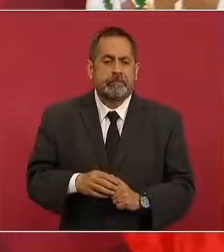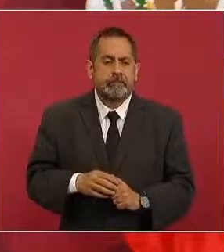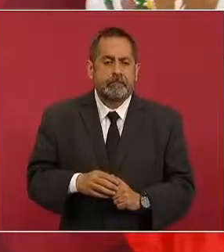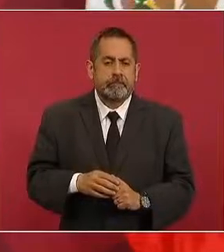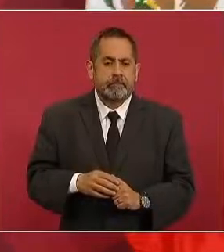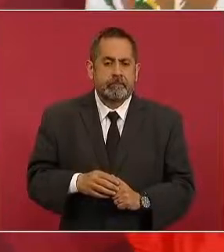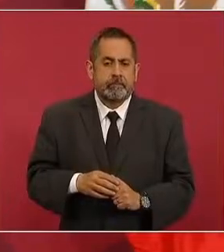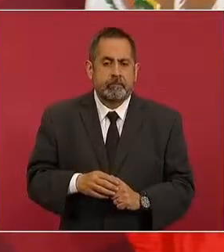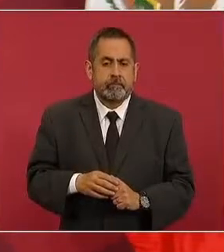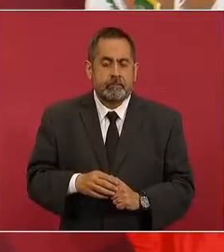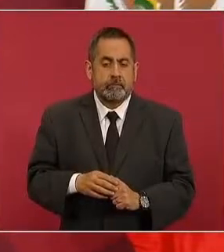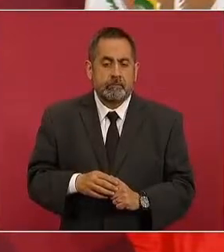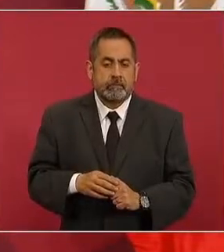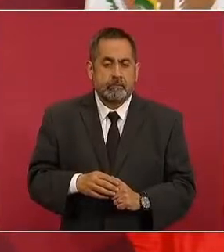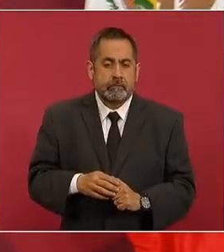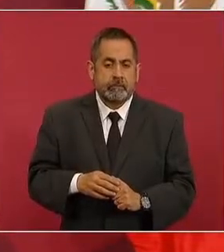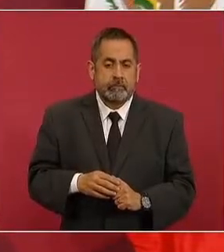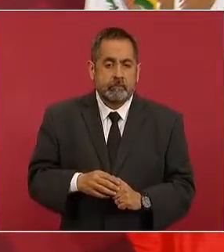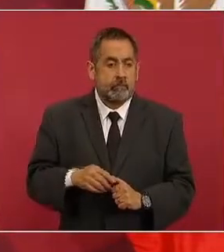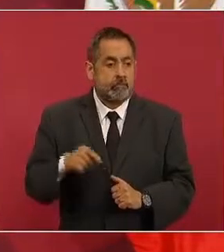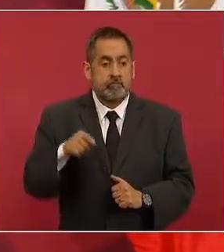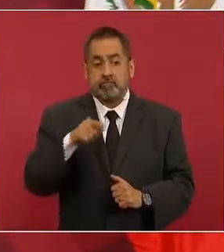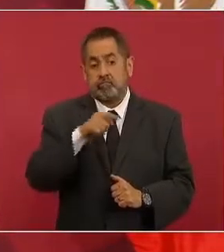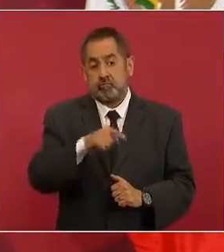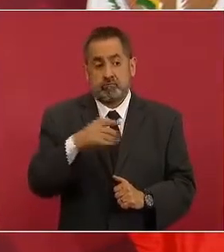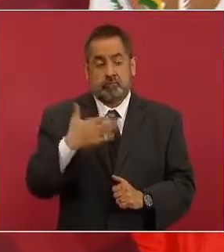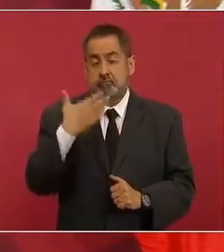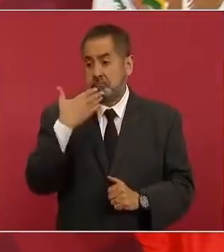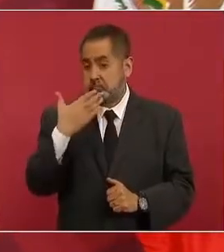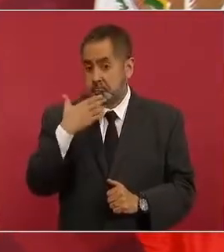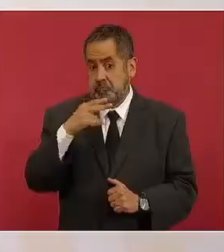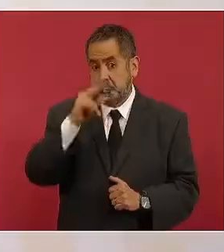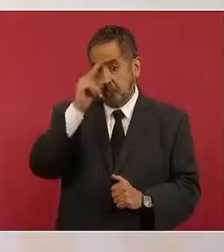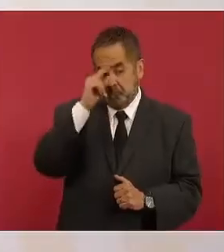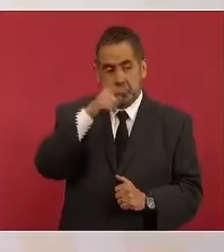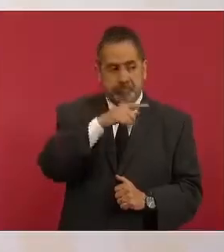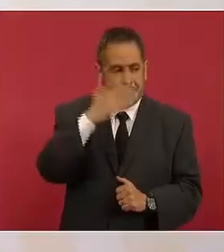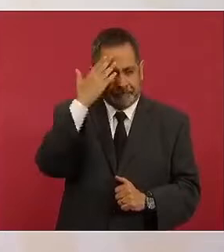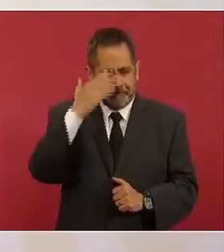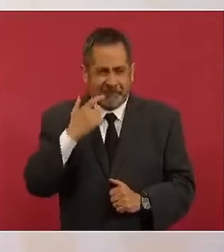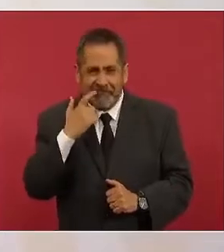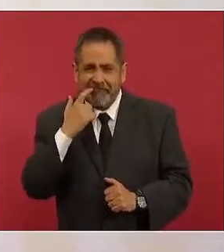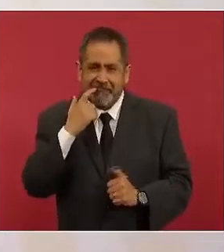le ha ido muy bien, es muy hábil, se coló.